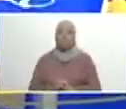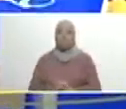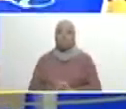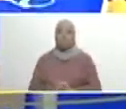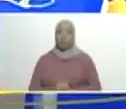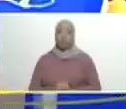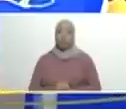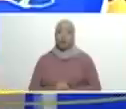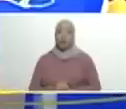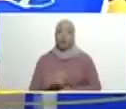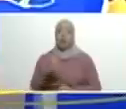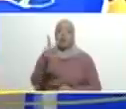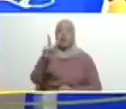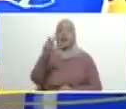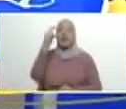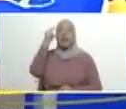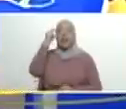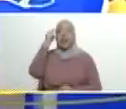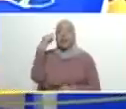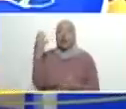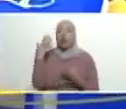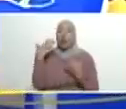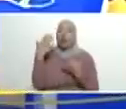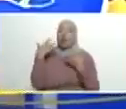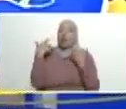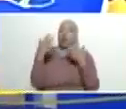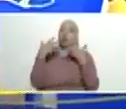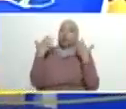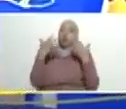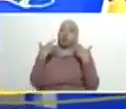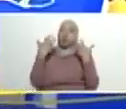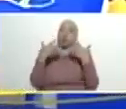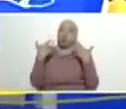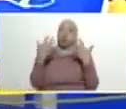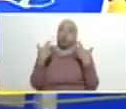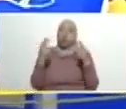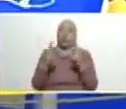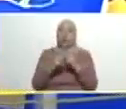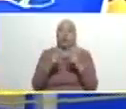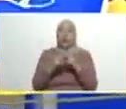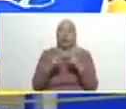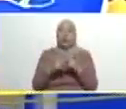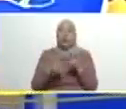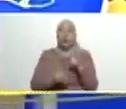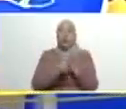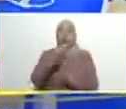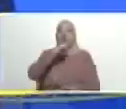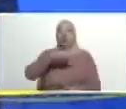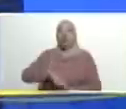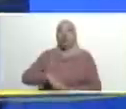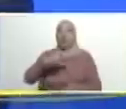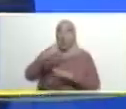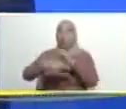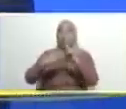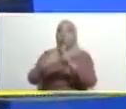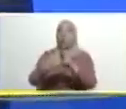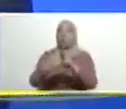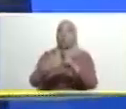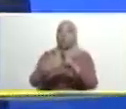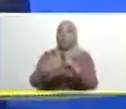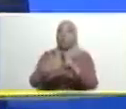Acabamos de tener los tres días más calurosos que se conozcan en la historia del planeta